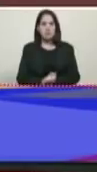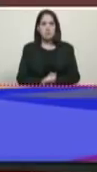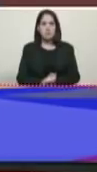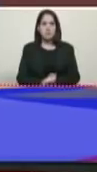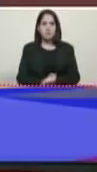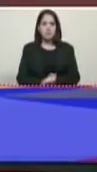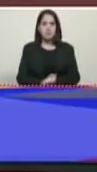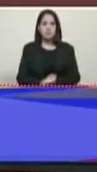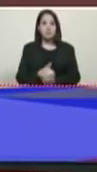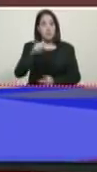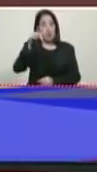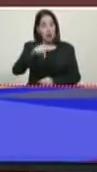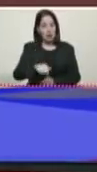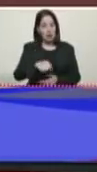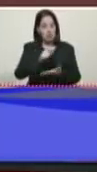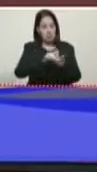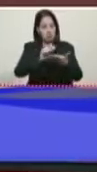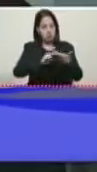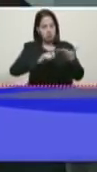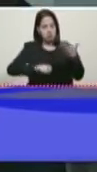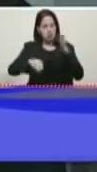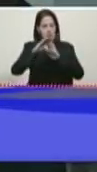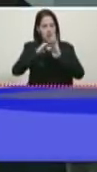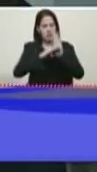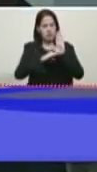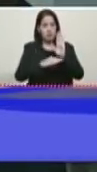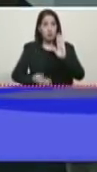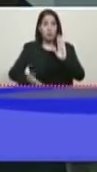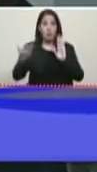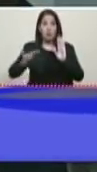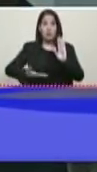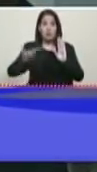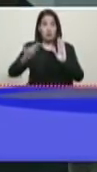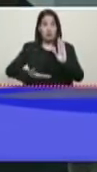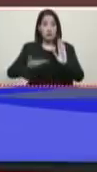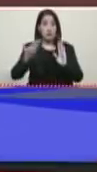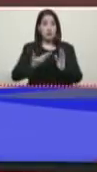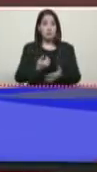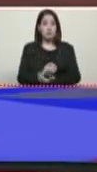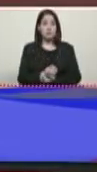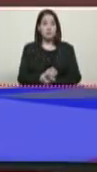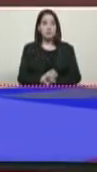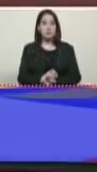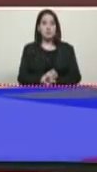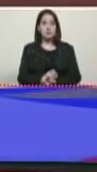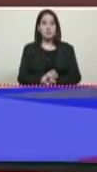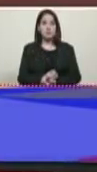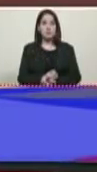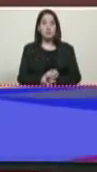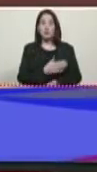estado estableciendo algunos lineamientos muy importantes que yo quiero